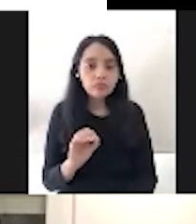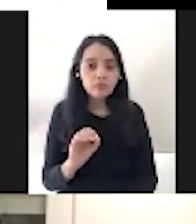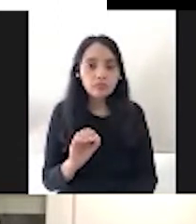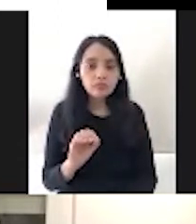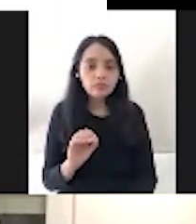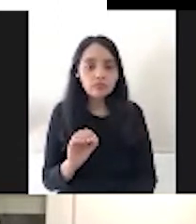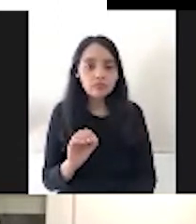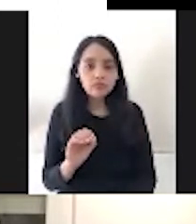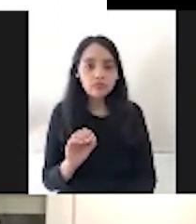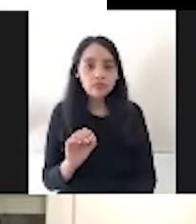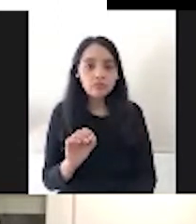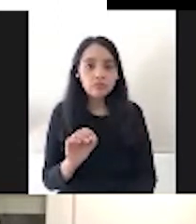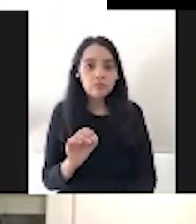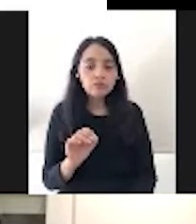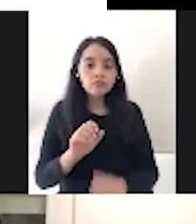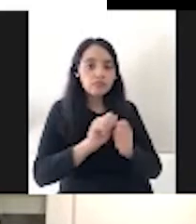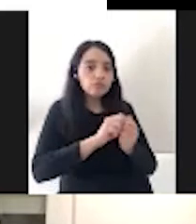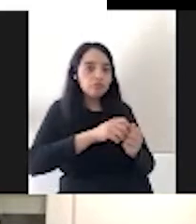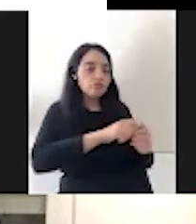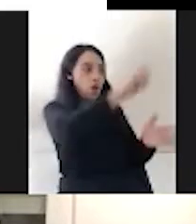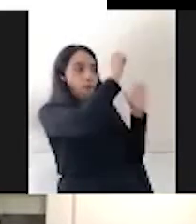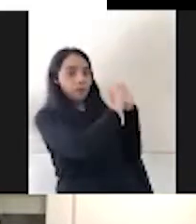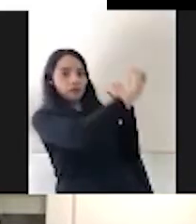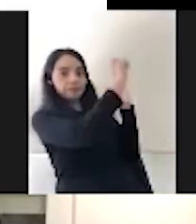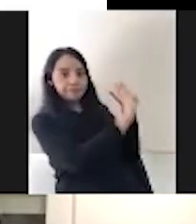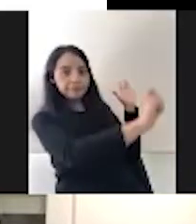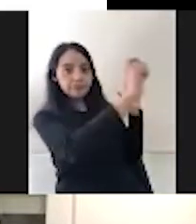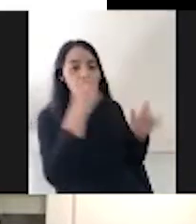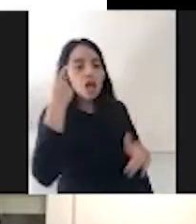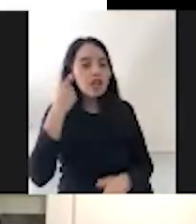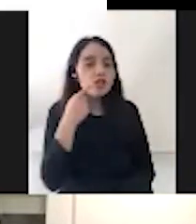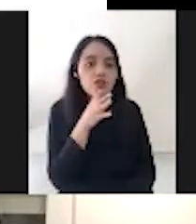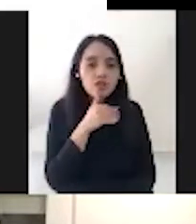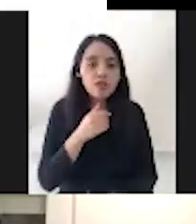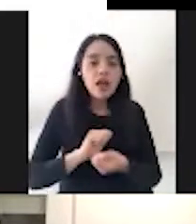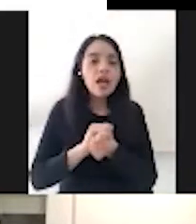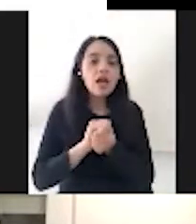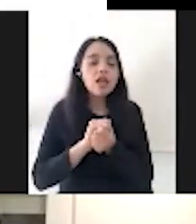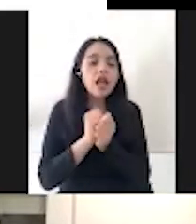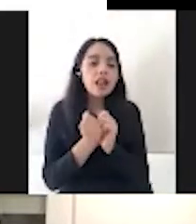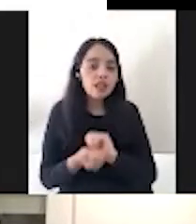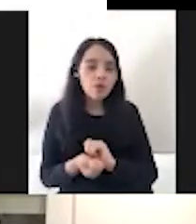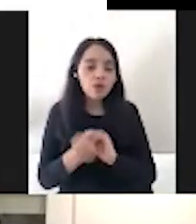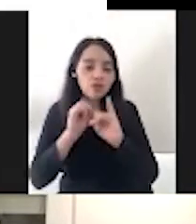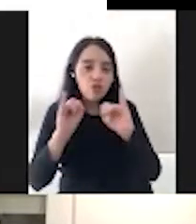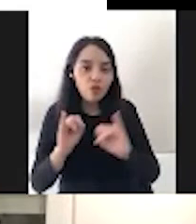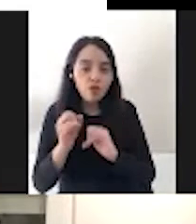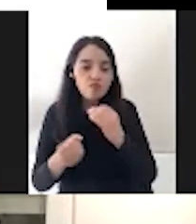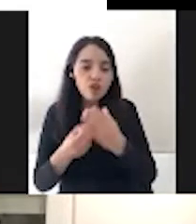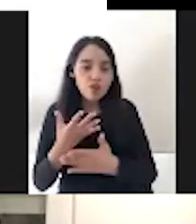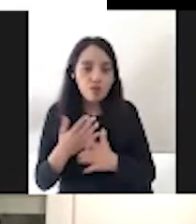un pliego, algo, o escrito en la pizarra. No se diversifica la forma de presentar el contenido, la información, la